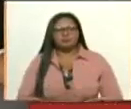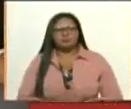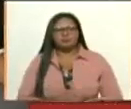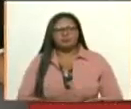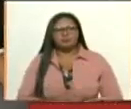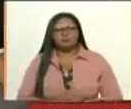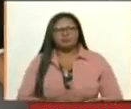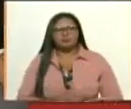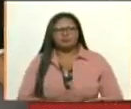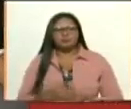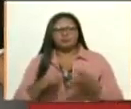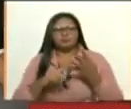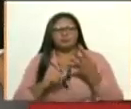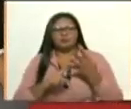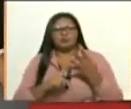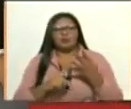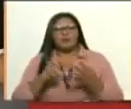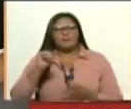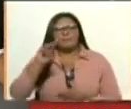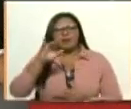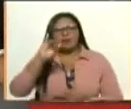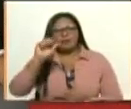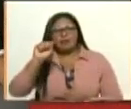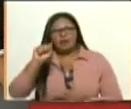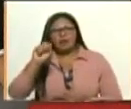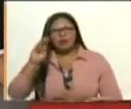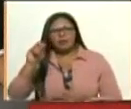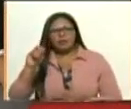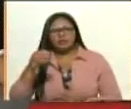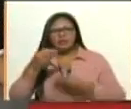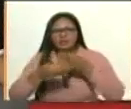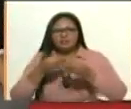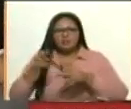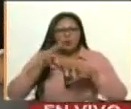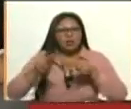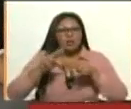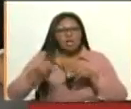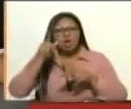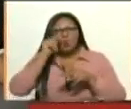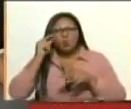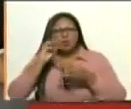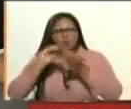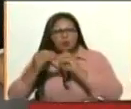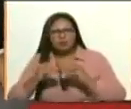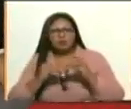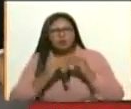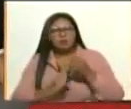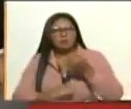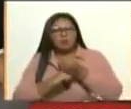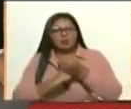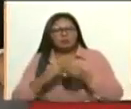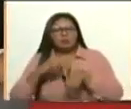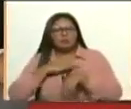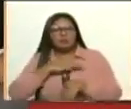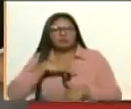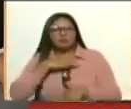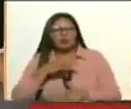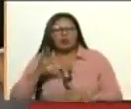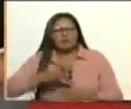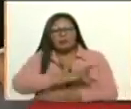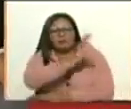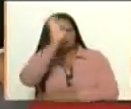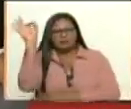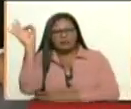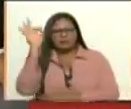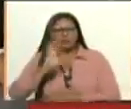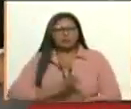María Bonita, Pesebre hecho por niños y niñas, Base de Misiones Barquisimeto,